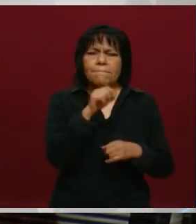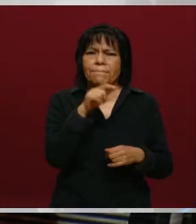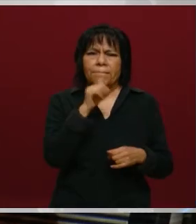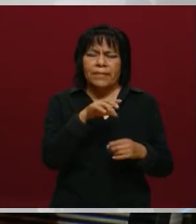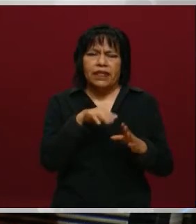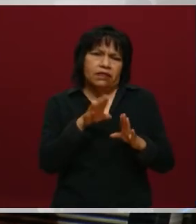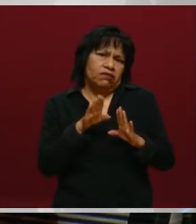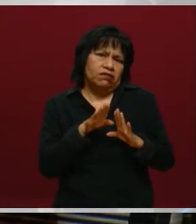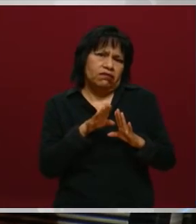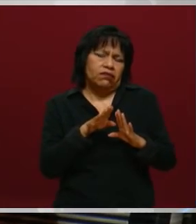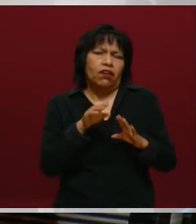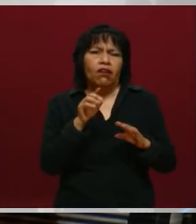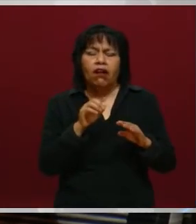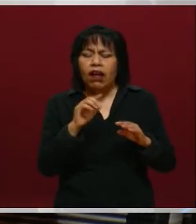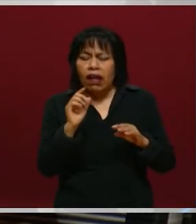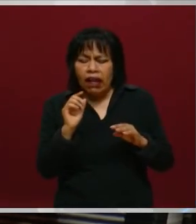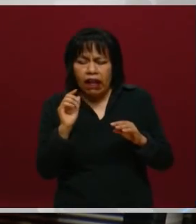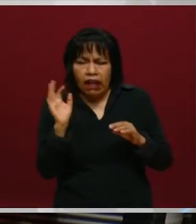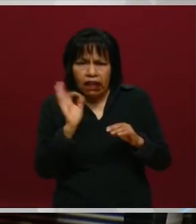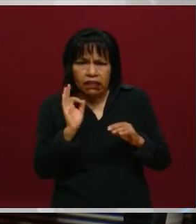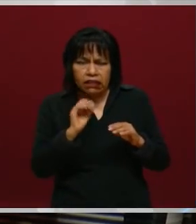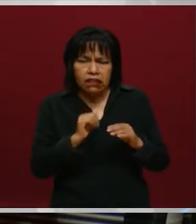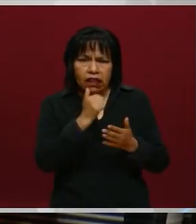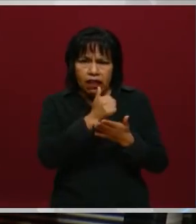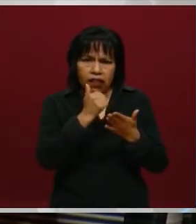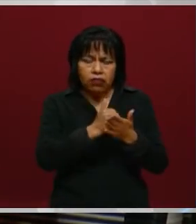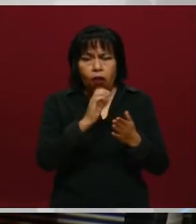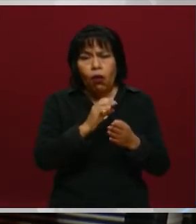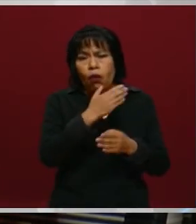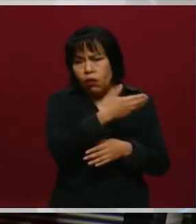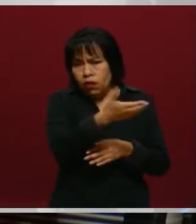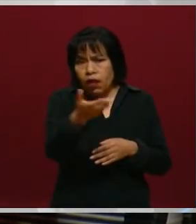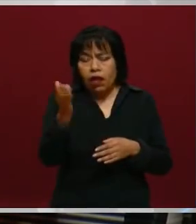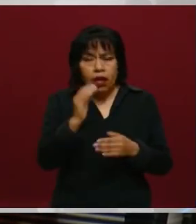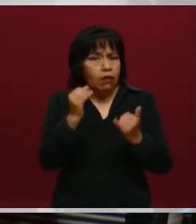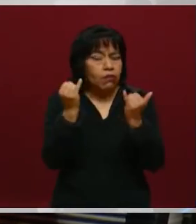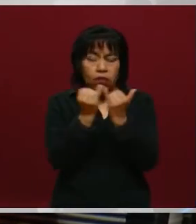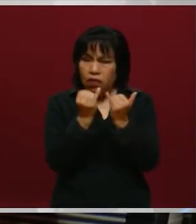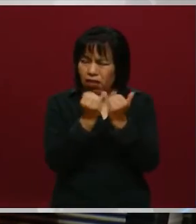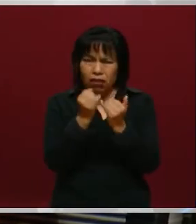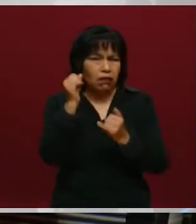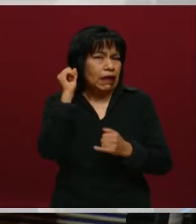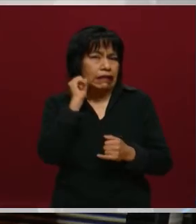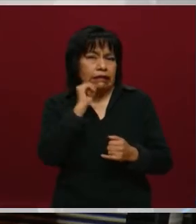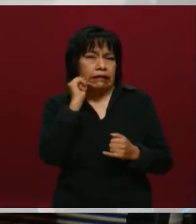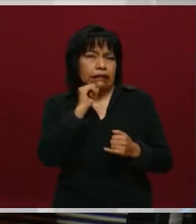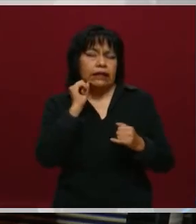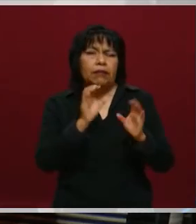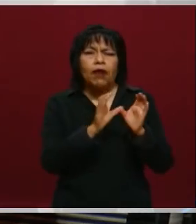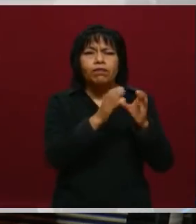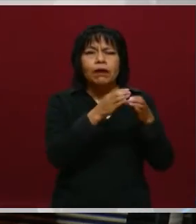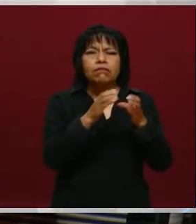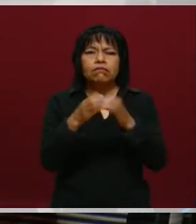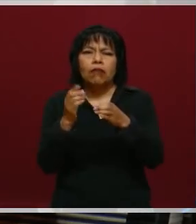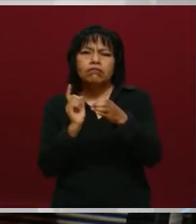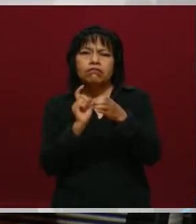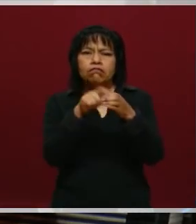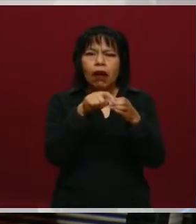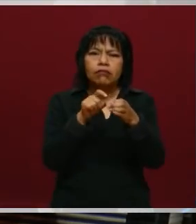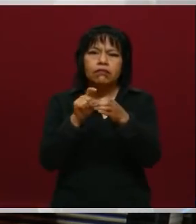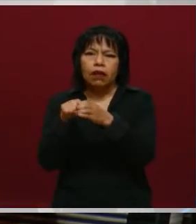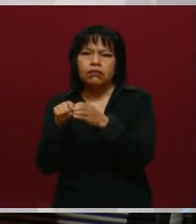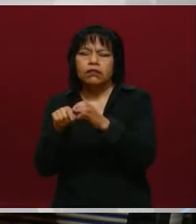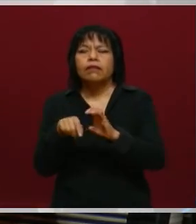parte rural pero sin embargo bueno pues estamos ahí siempre inmiscuidos en una en una comunidad entonces